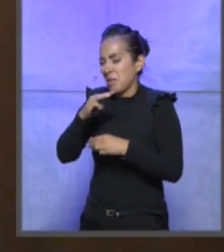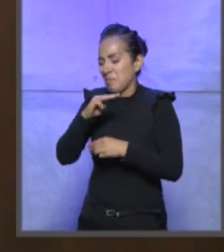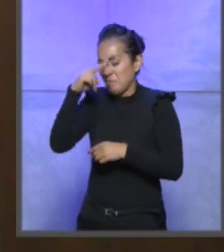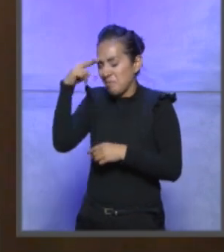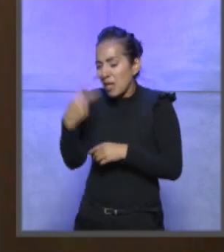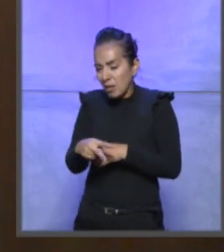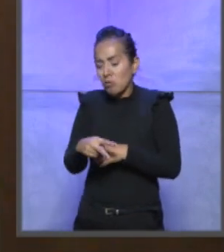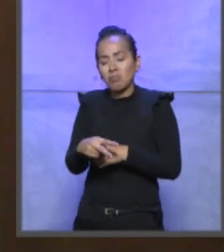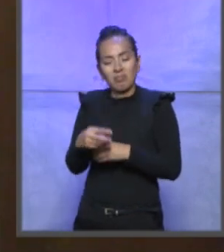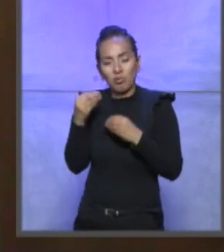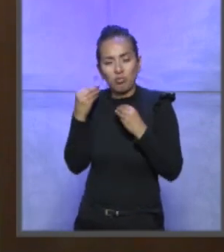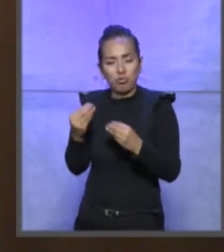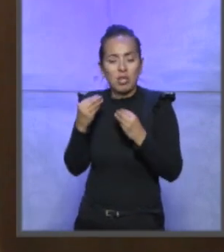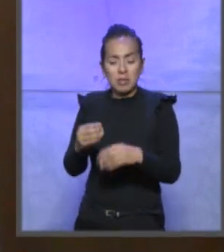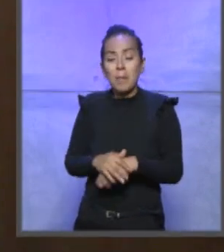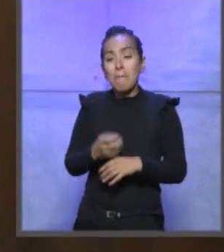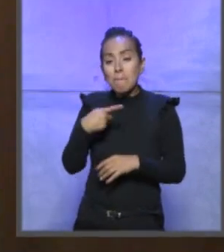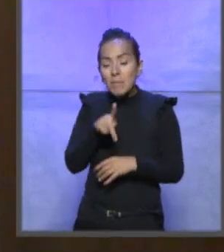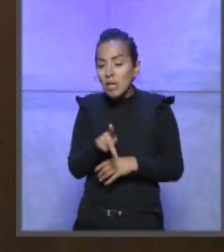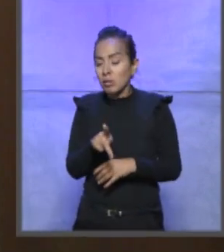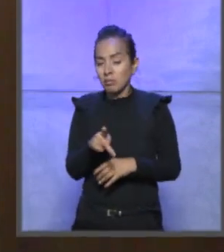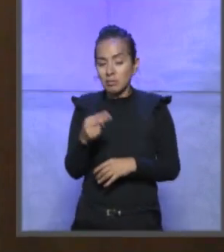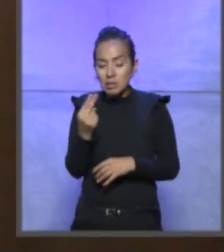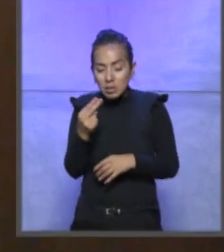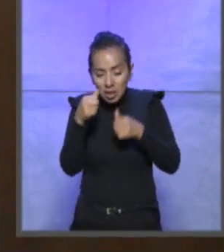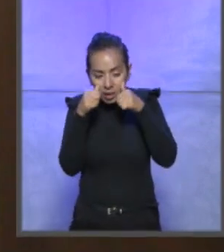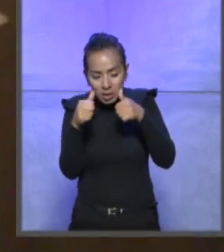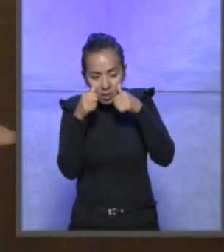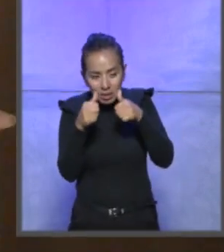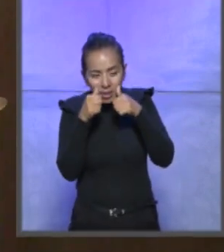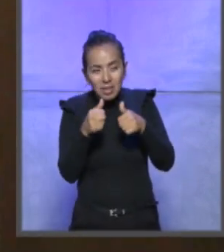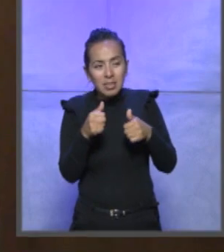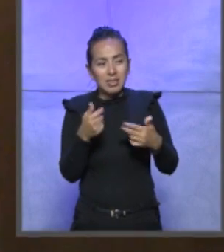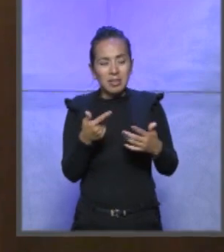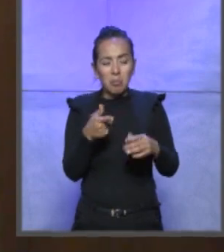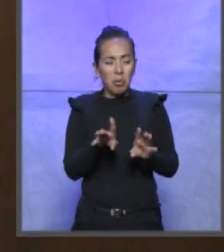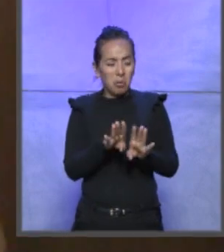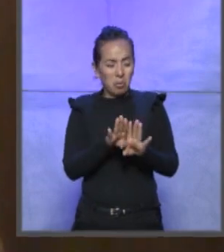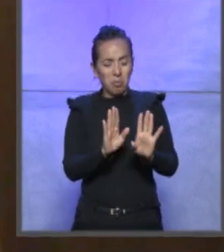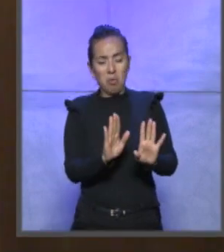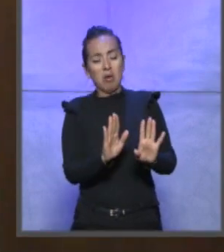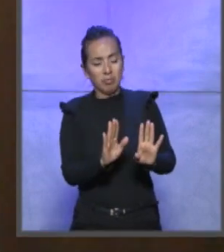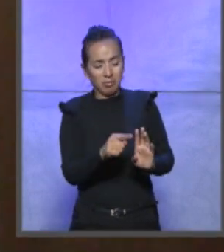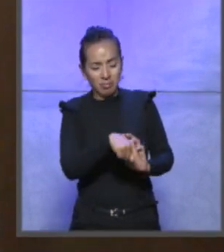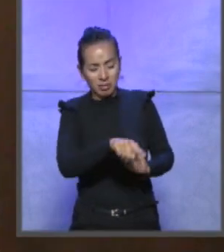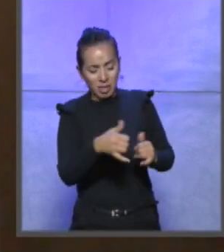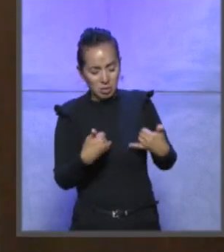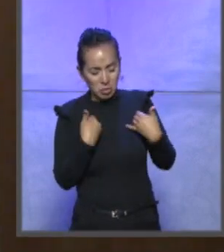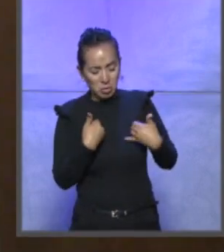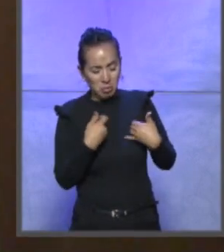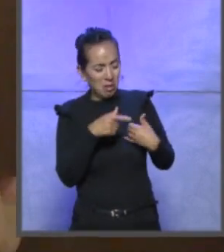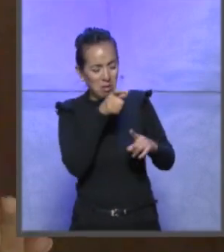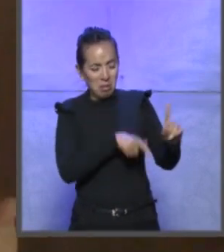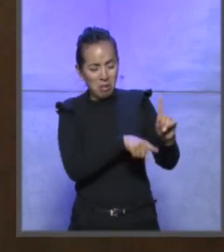Sin embargo, se necesita escucharlos más allá que en todo momento estar a la defensiva ante los jóvenes por